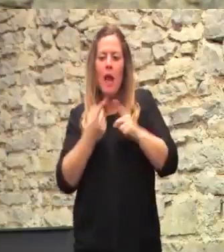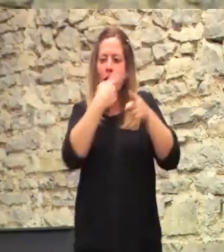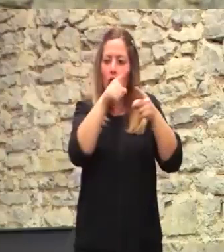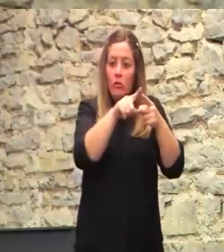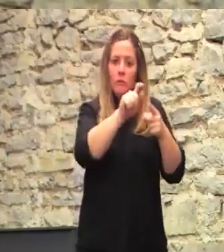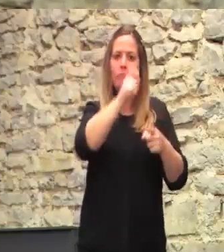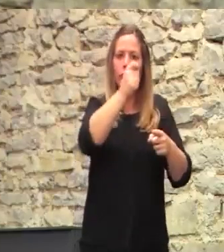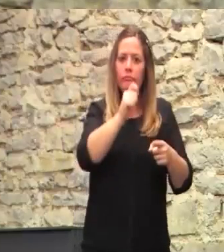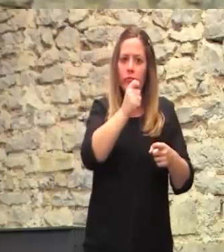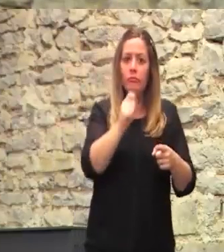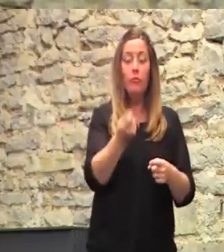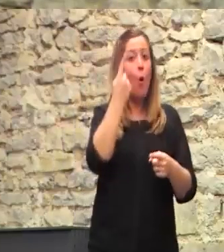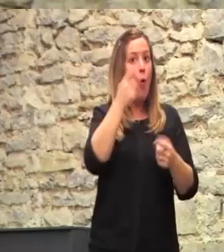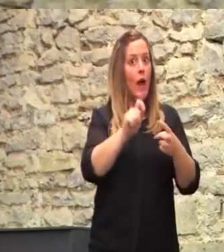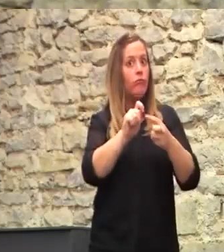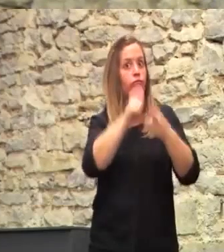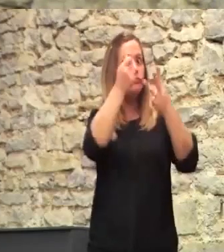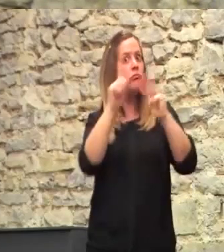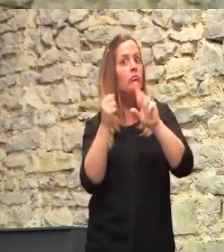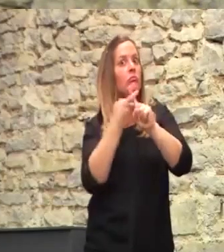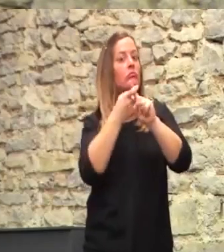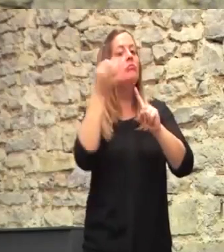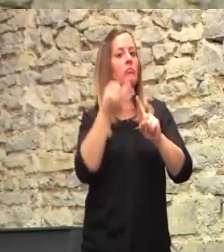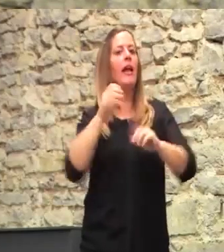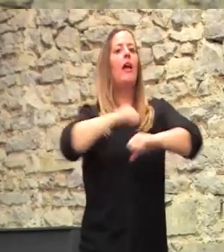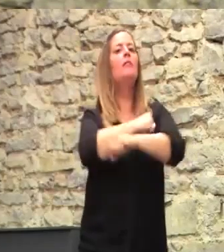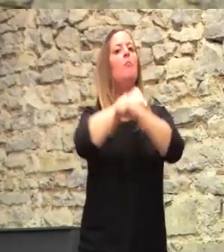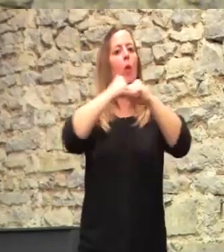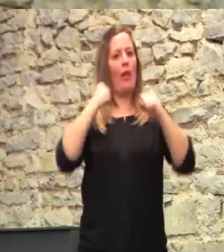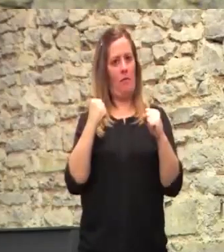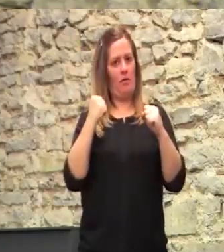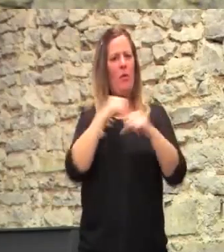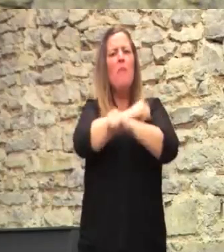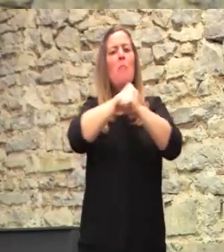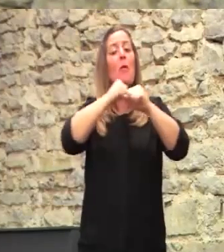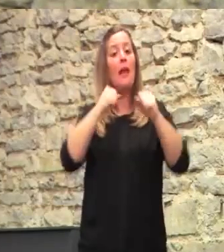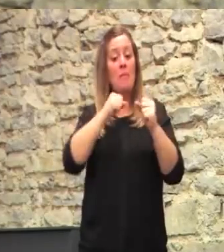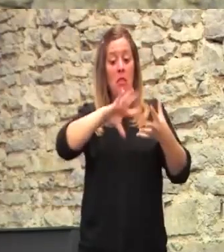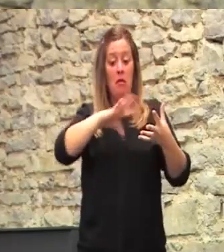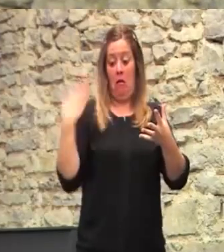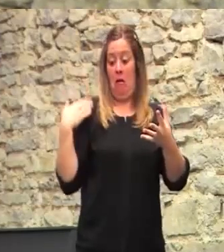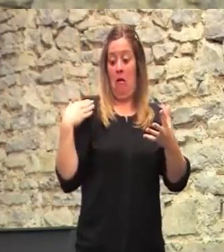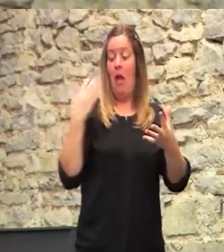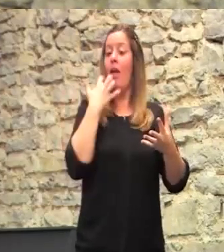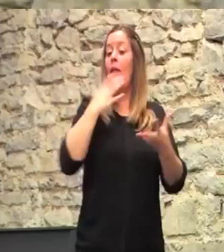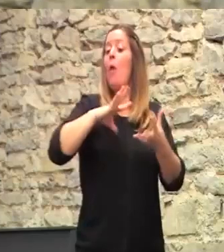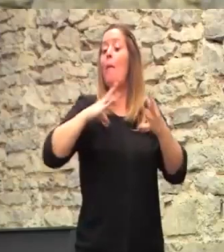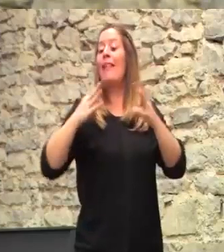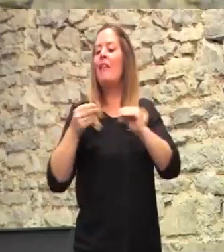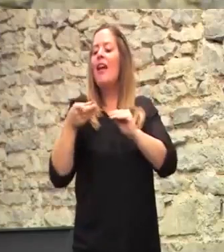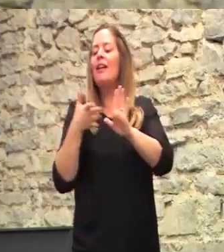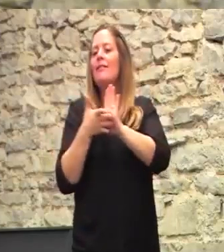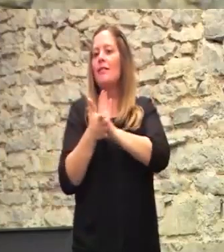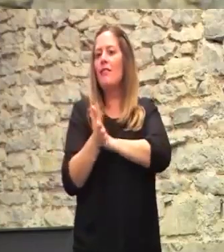y una es el empoderamiento el empoderamiento en términos de la metáfora es llegar a sentirme